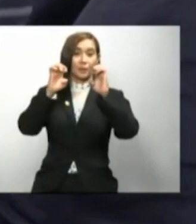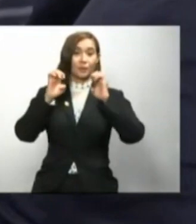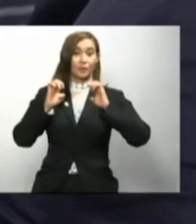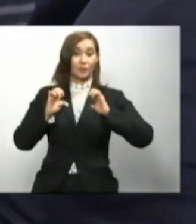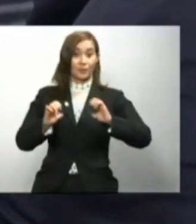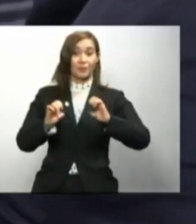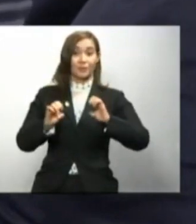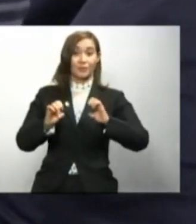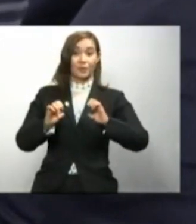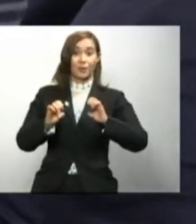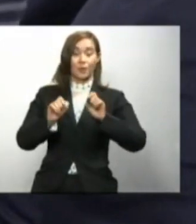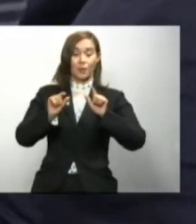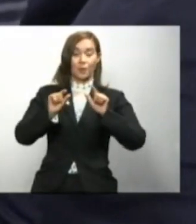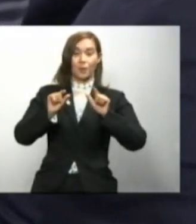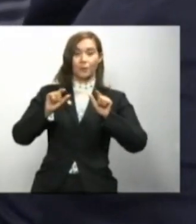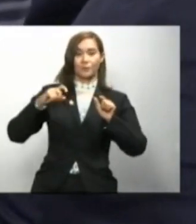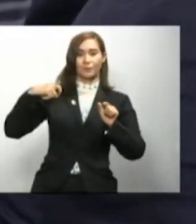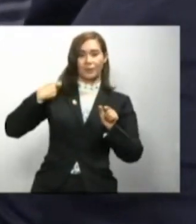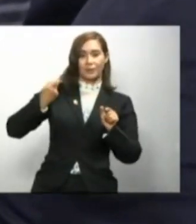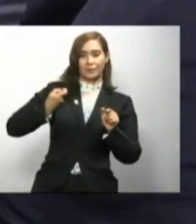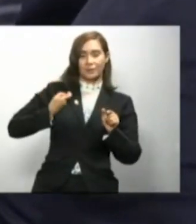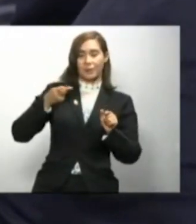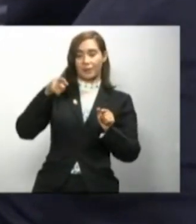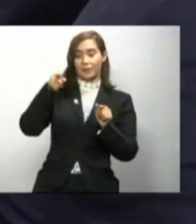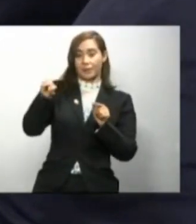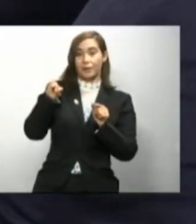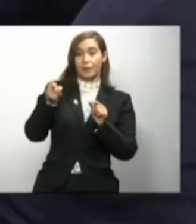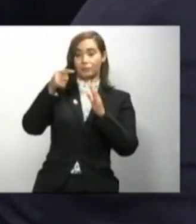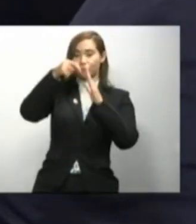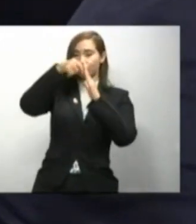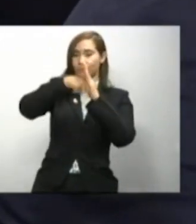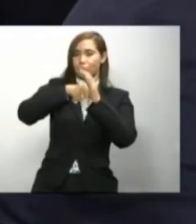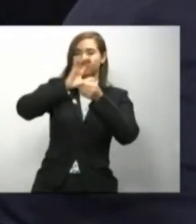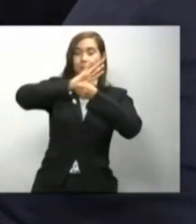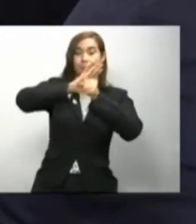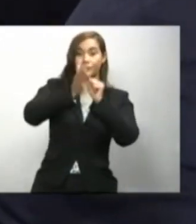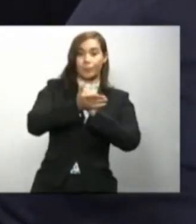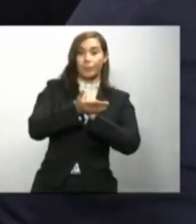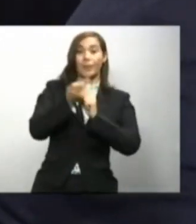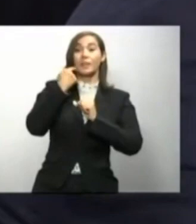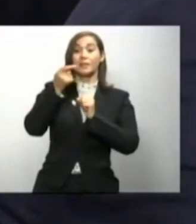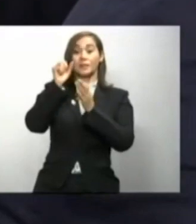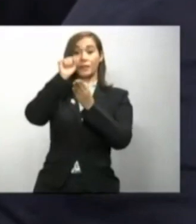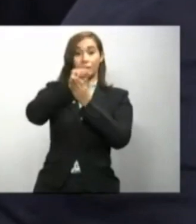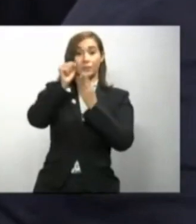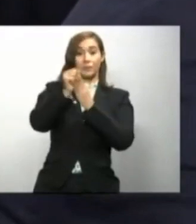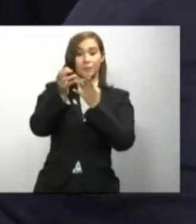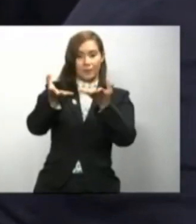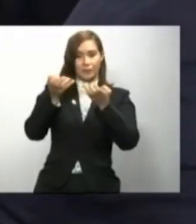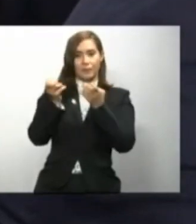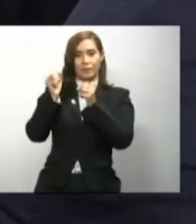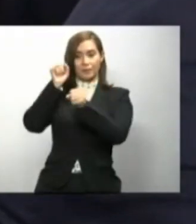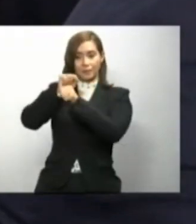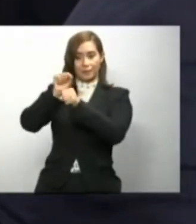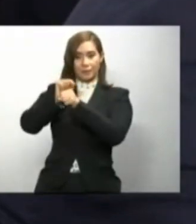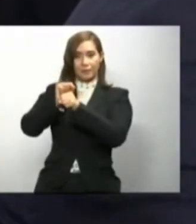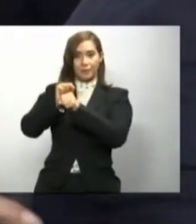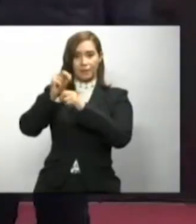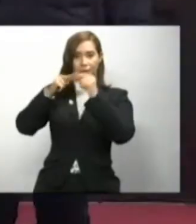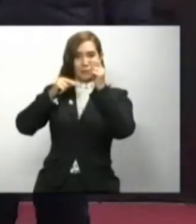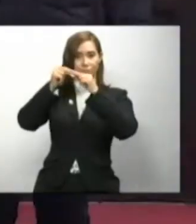españoles que aún sumergidos en la pandemia pues entienden que hay un sistema favorable para invertir en la república dominicana